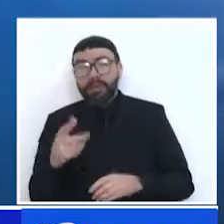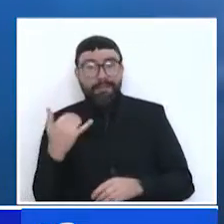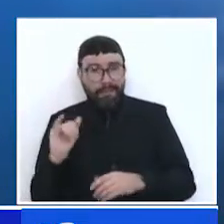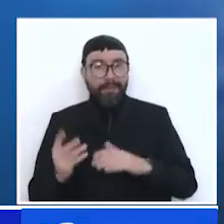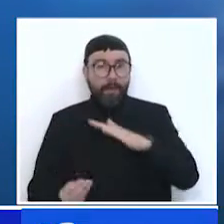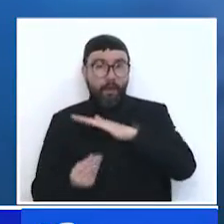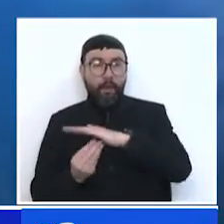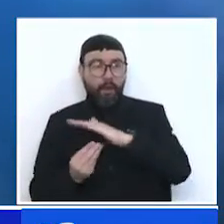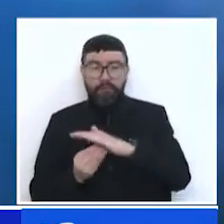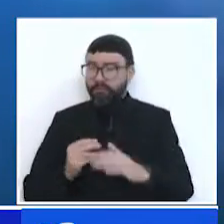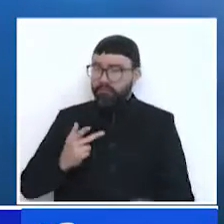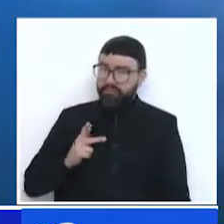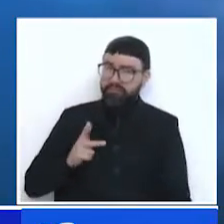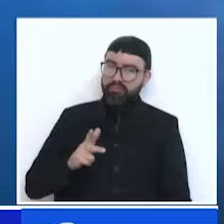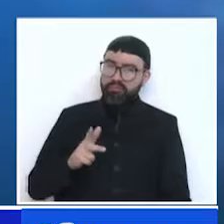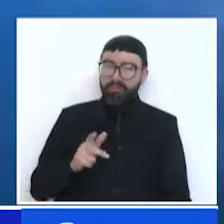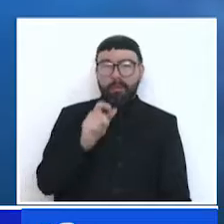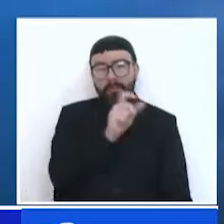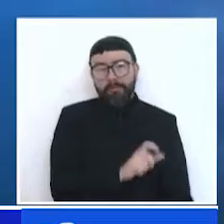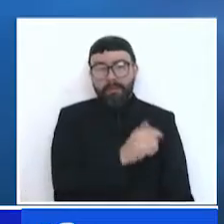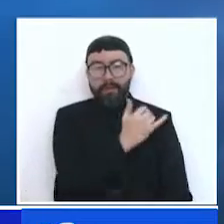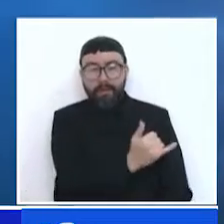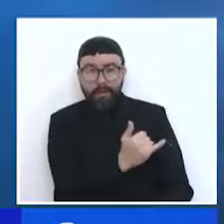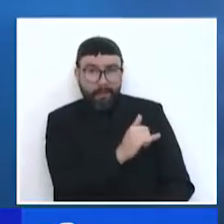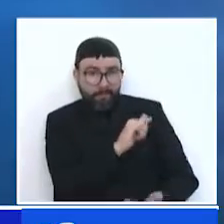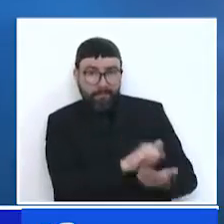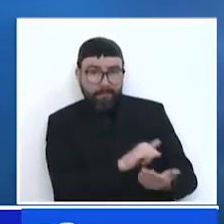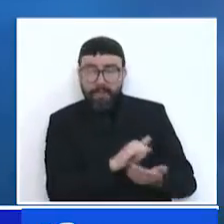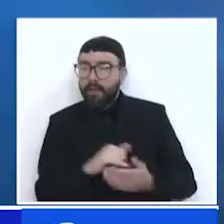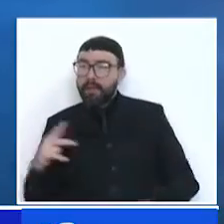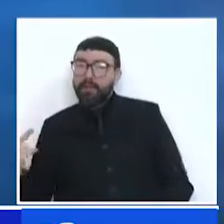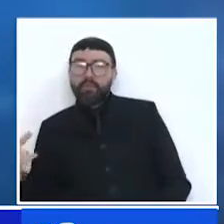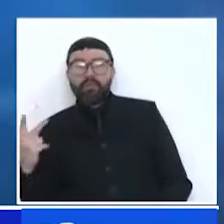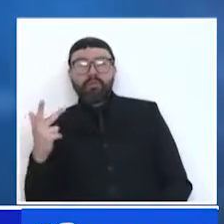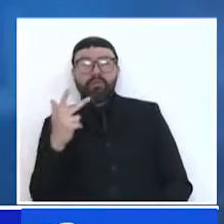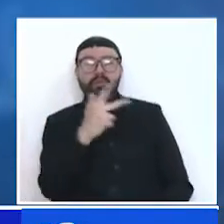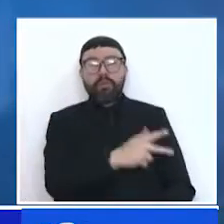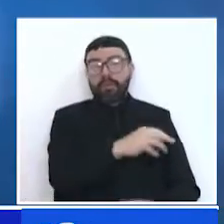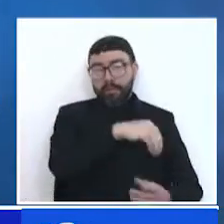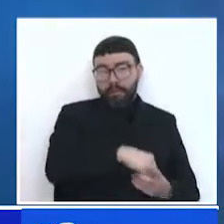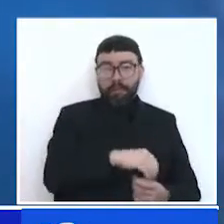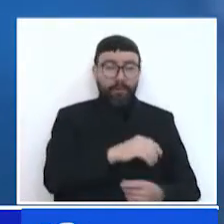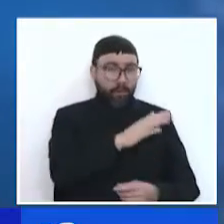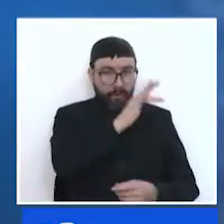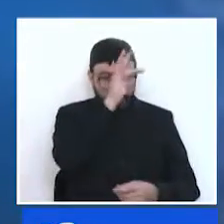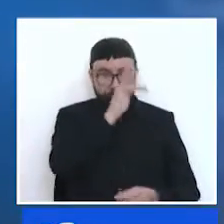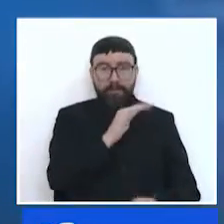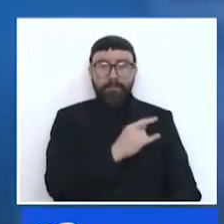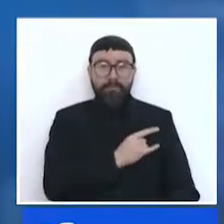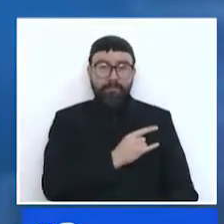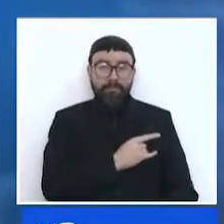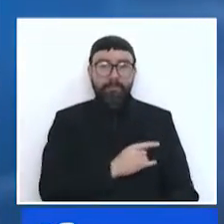Rico luego de trasladar un paciente desde esa localidad hasta el Hospital Universitario San Jorge.